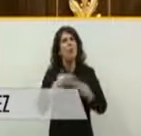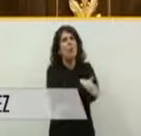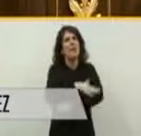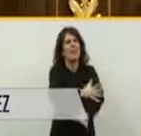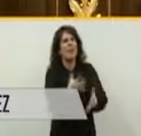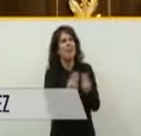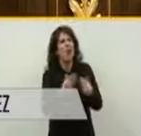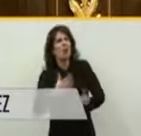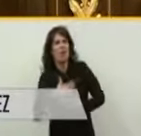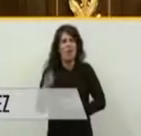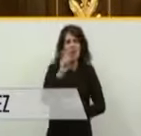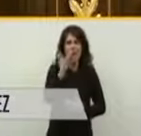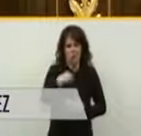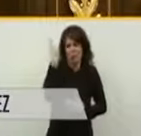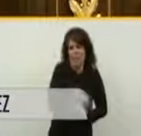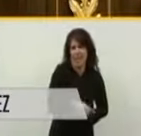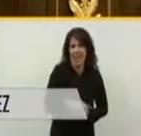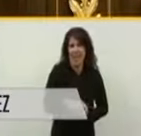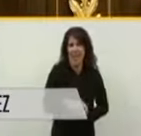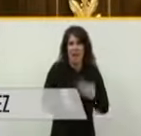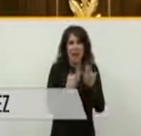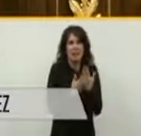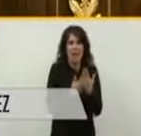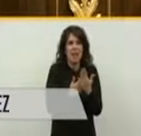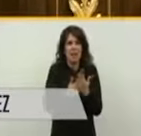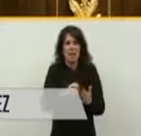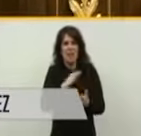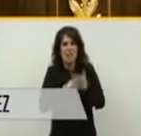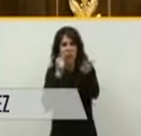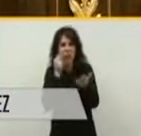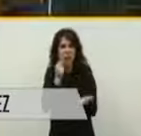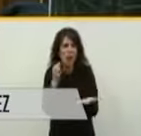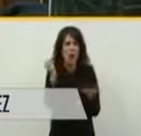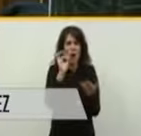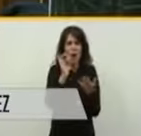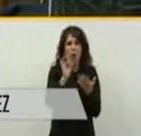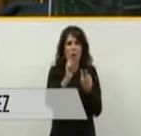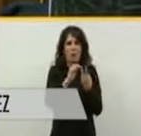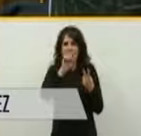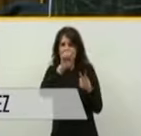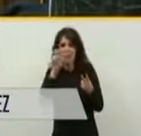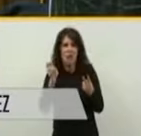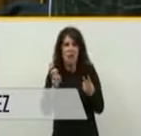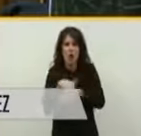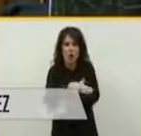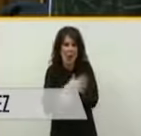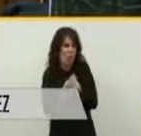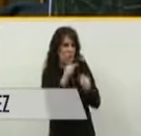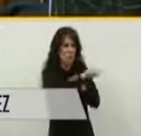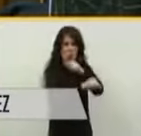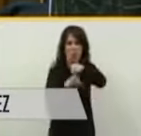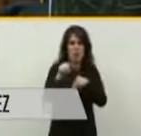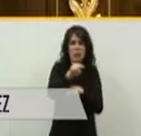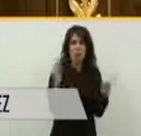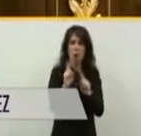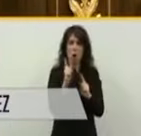probablemente forme parte de los mejores sueños del señor Garzón o de la señora Oltra o de los míos gobernar con usted. Cedamos todos y a partir